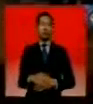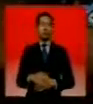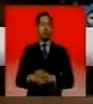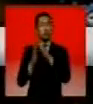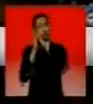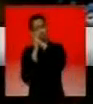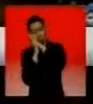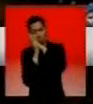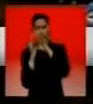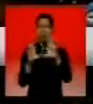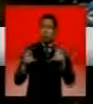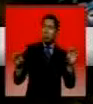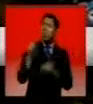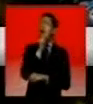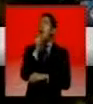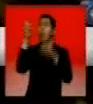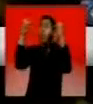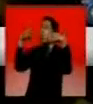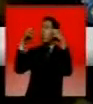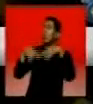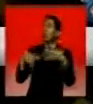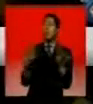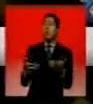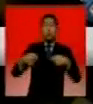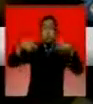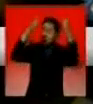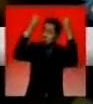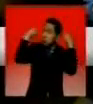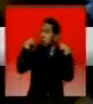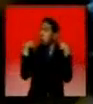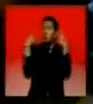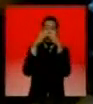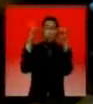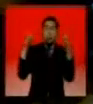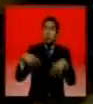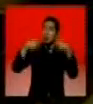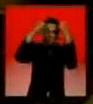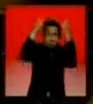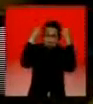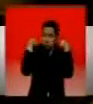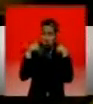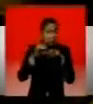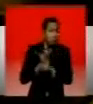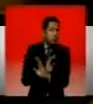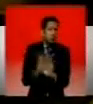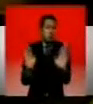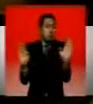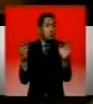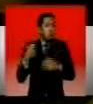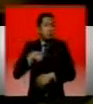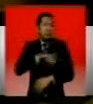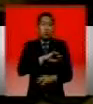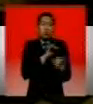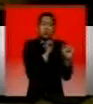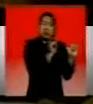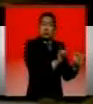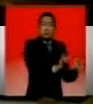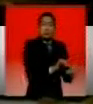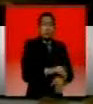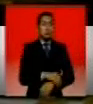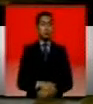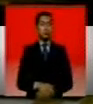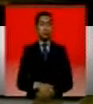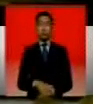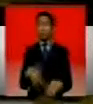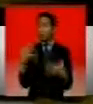durmiendo encima de unas pomas, nos dieron unas carpitas ya para dormir en lo húmedo y ahí estamos. Hay mucho temor